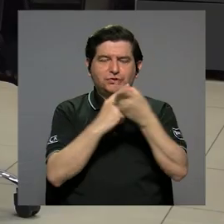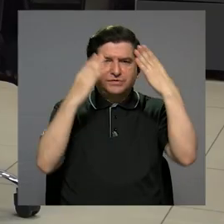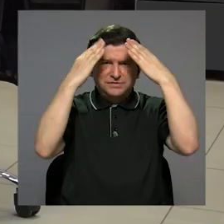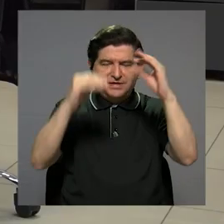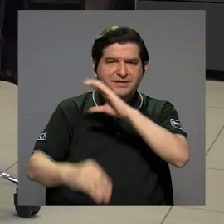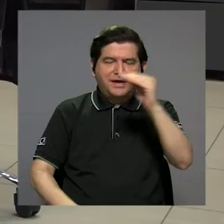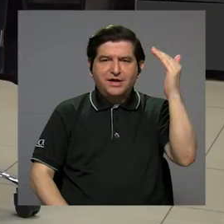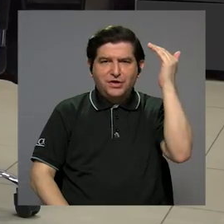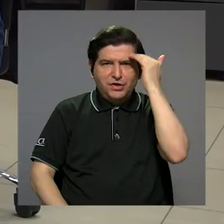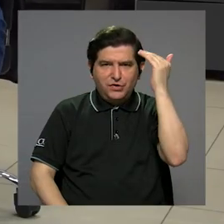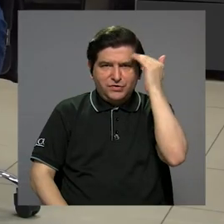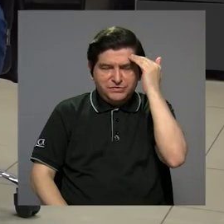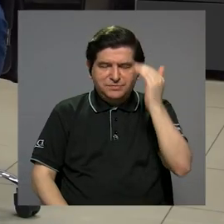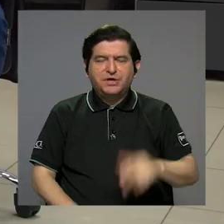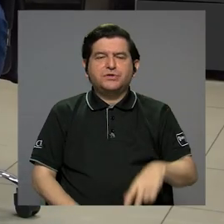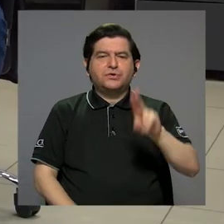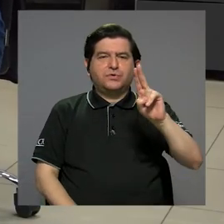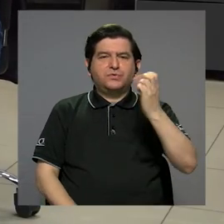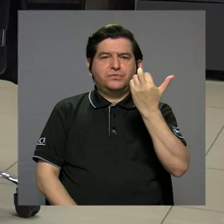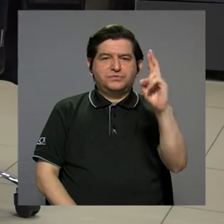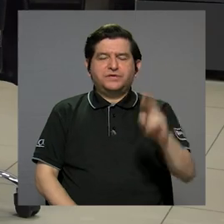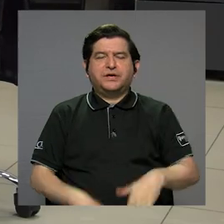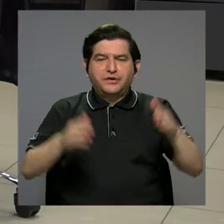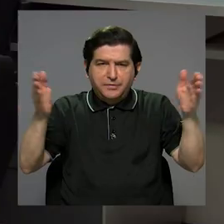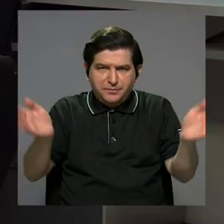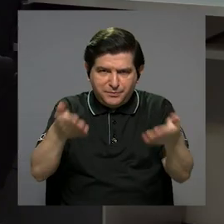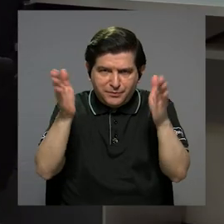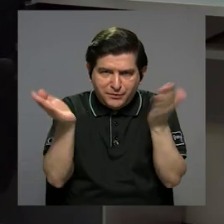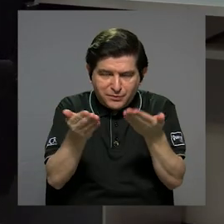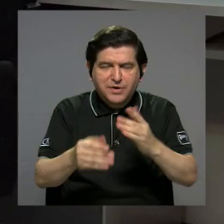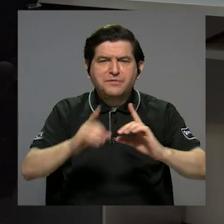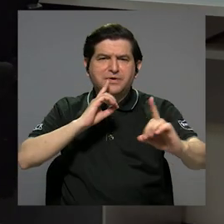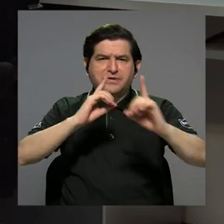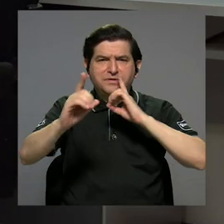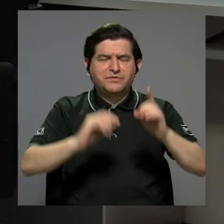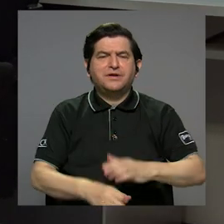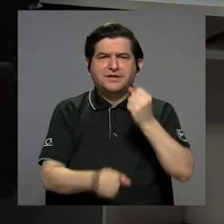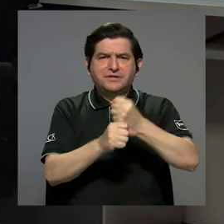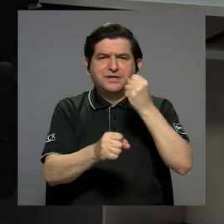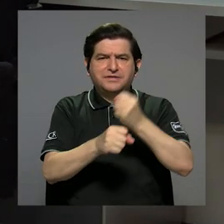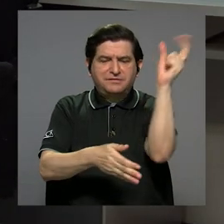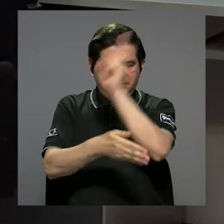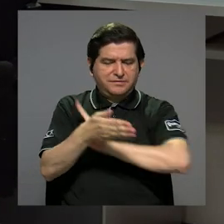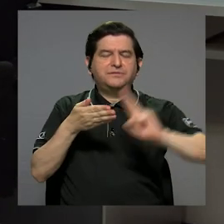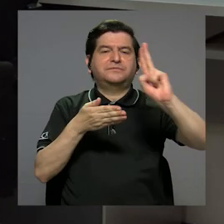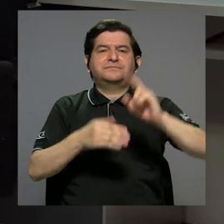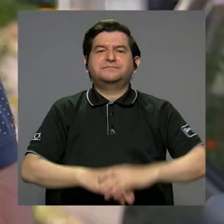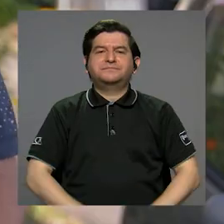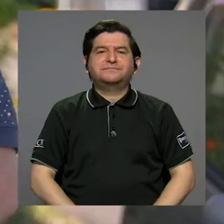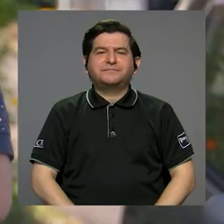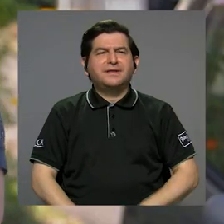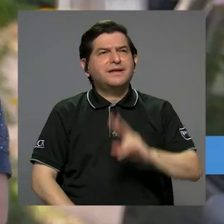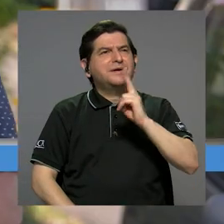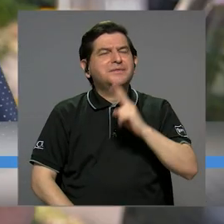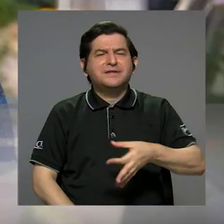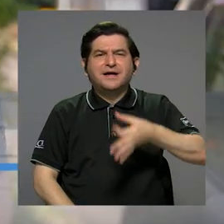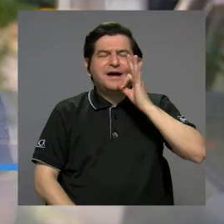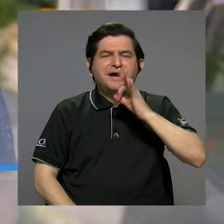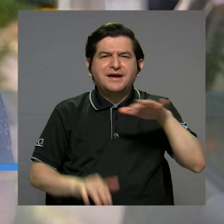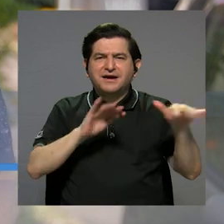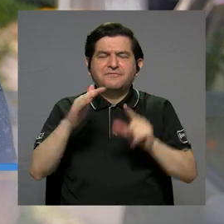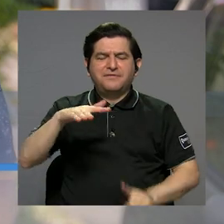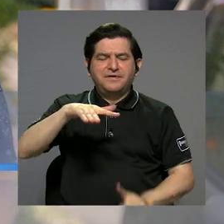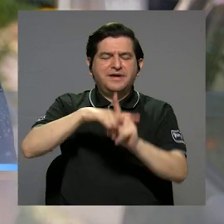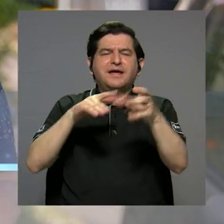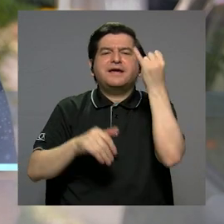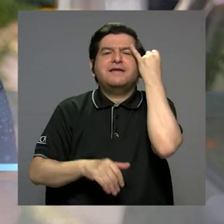de la Información y el Conocimiento de la UCR, promueve para la difusión del quehacer académico. En realidad, Café Digital surge de